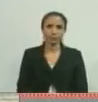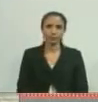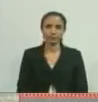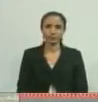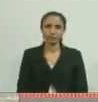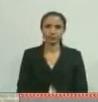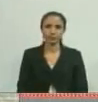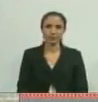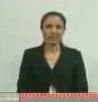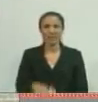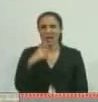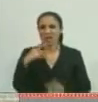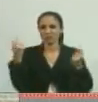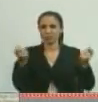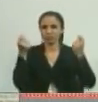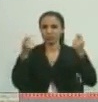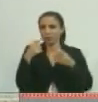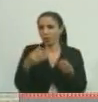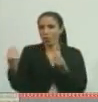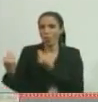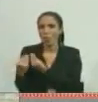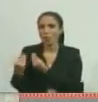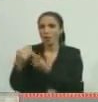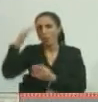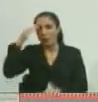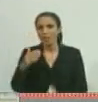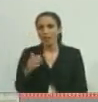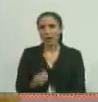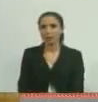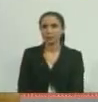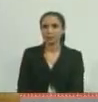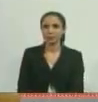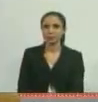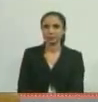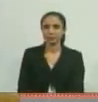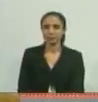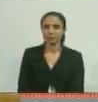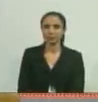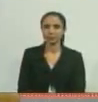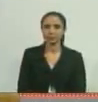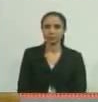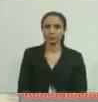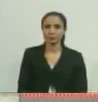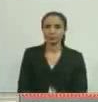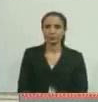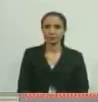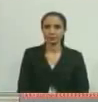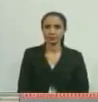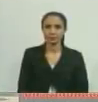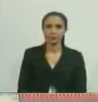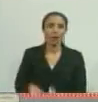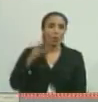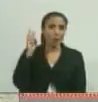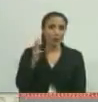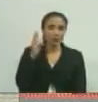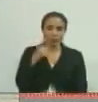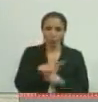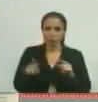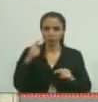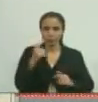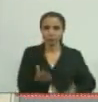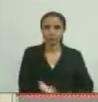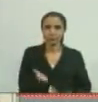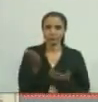en la protesta pegada al lado de la Guardia Nacional. Qué extraña dictadura, Dios mío. The Washington Post.